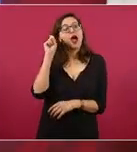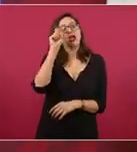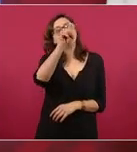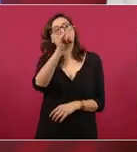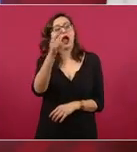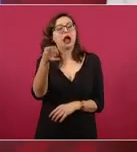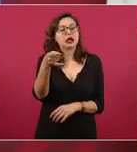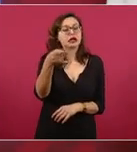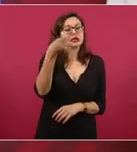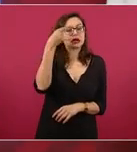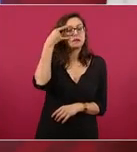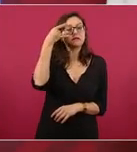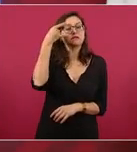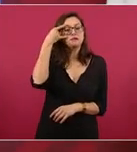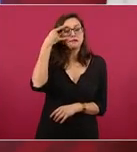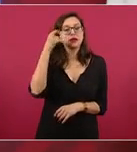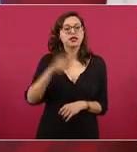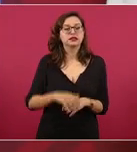Guayamón.